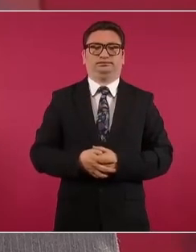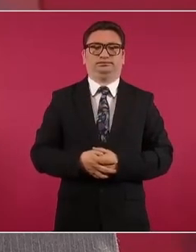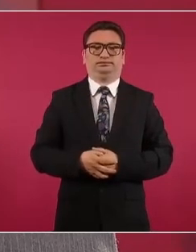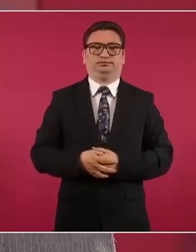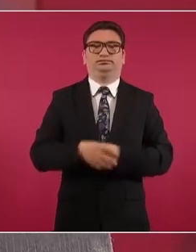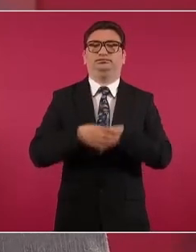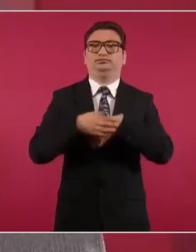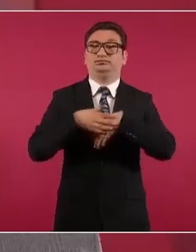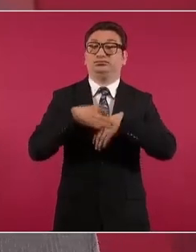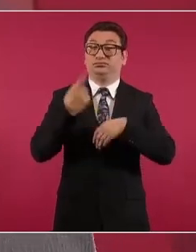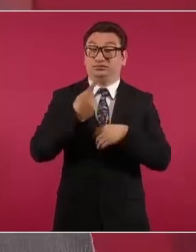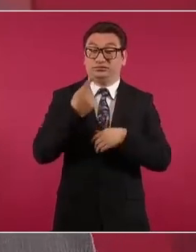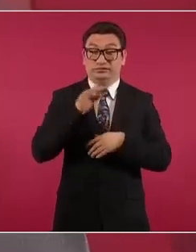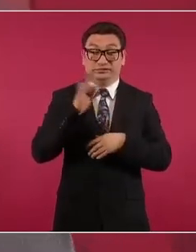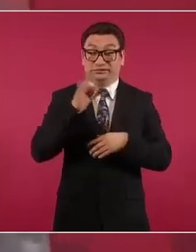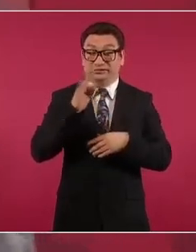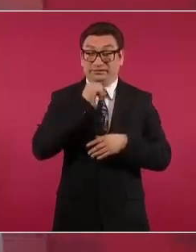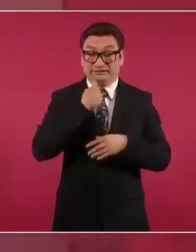porque si no,